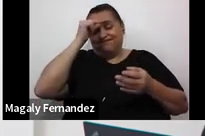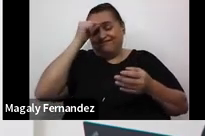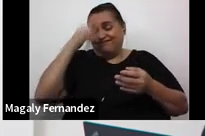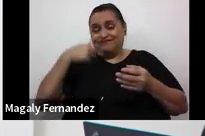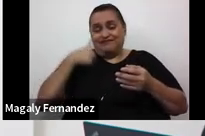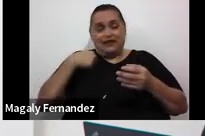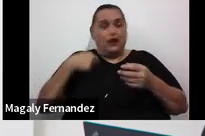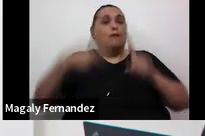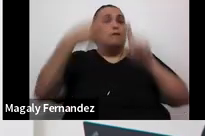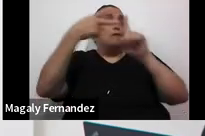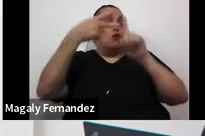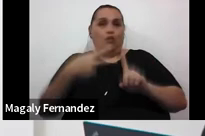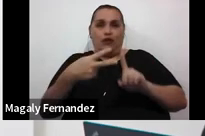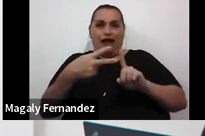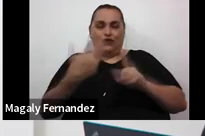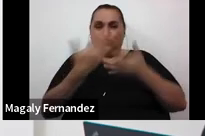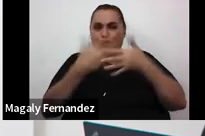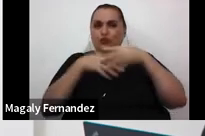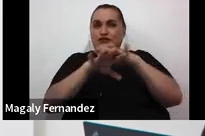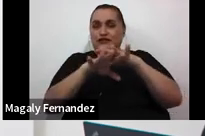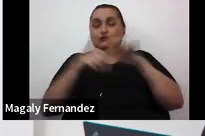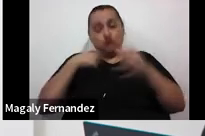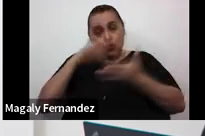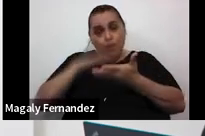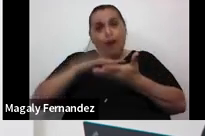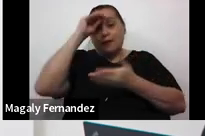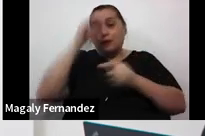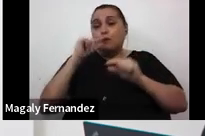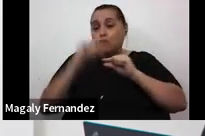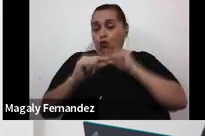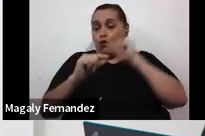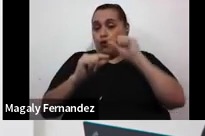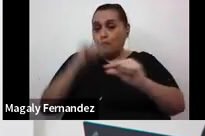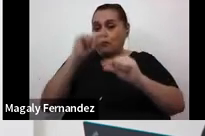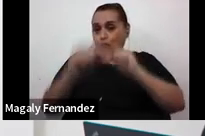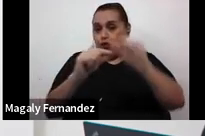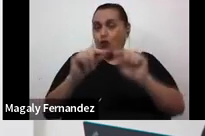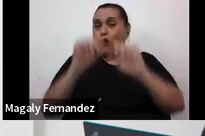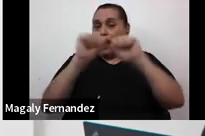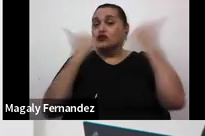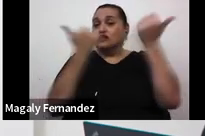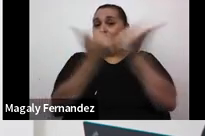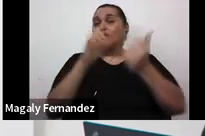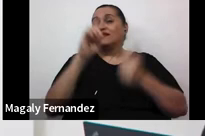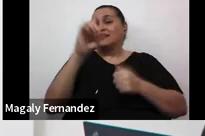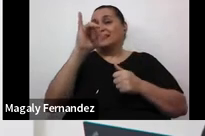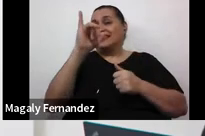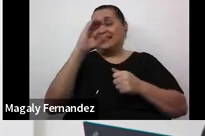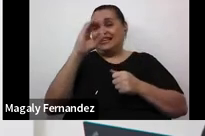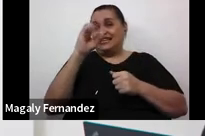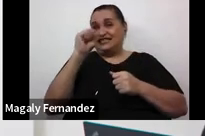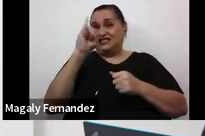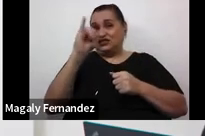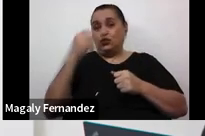vocabulario inclusivo he ido aprendiendo con la asociación porque repito yo vivía en una burbuja